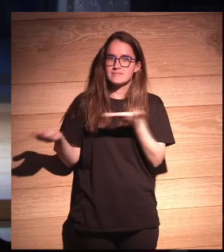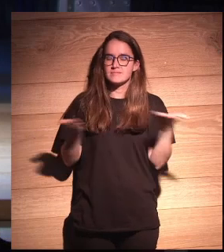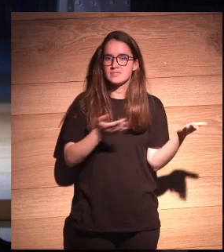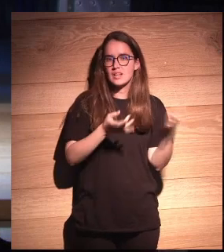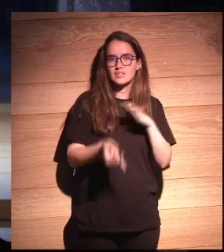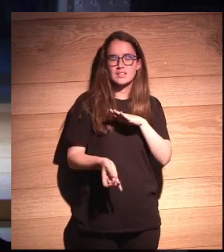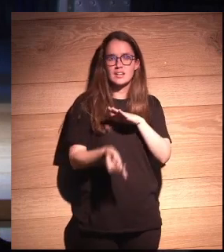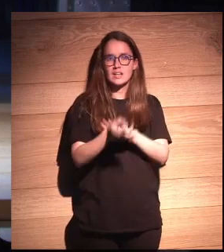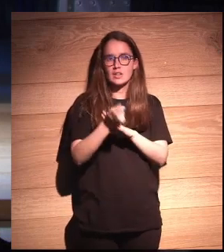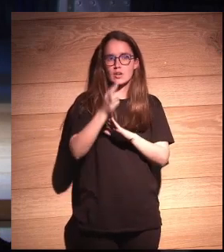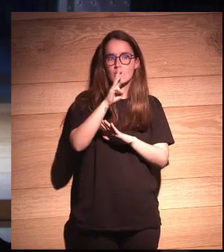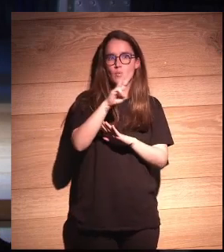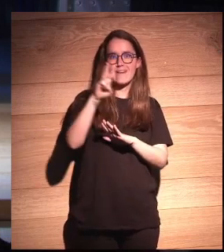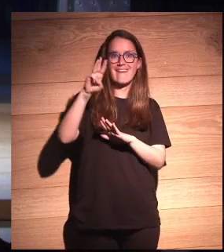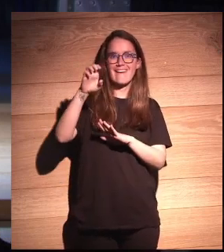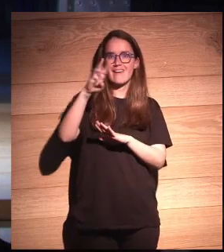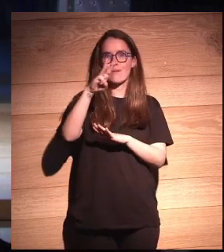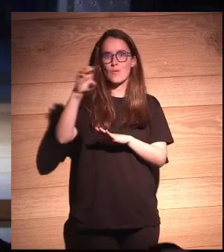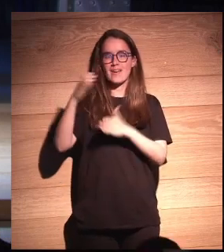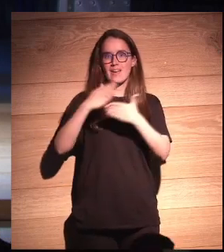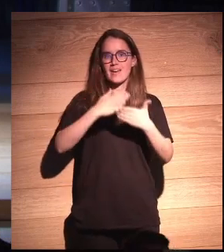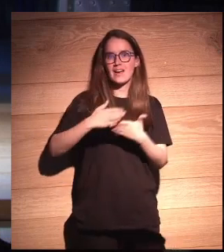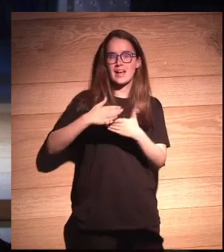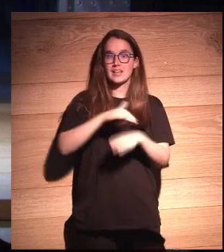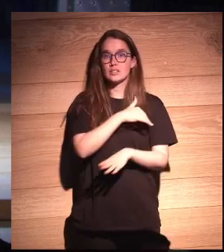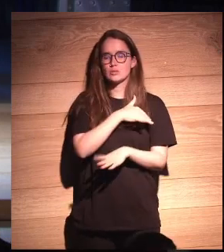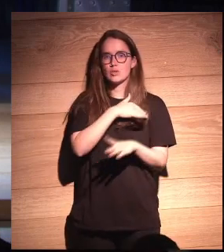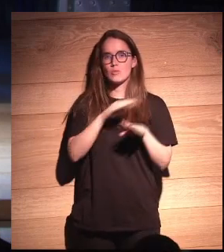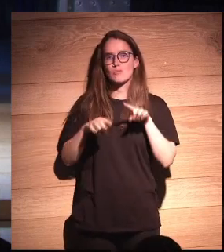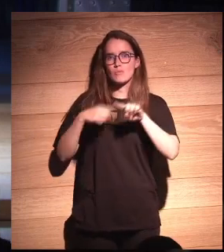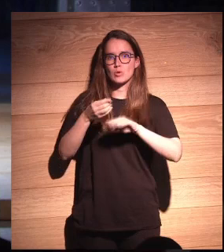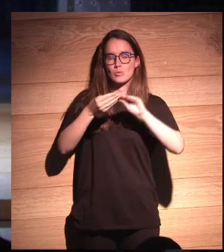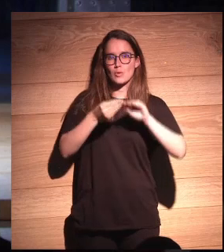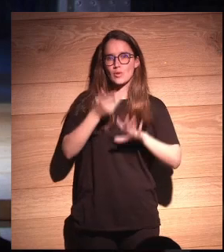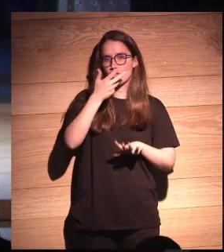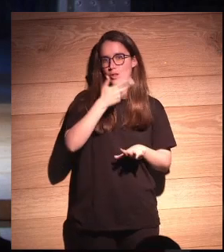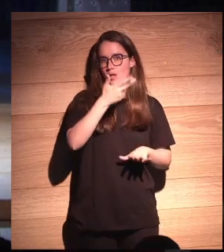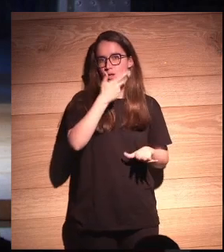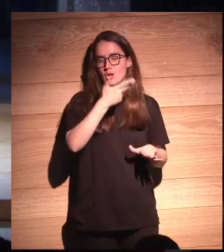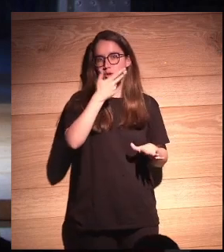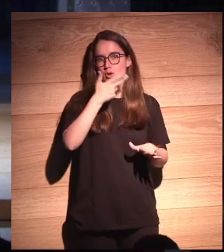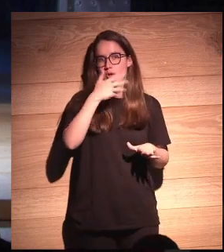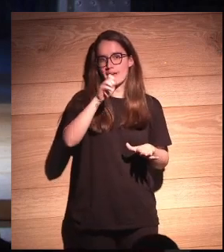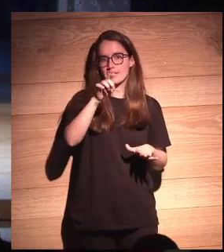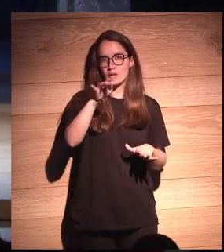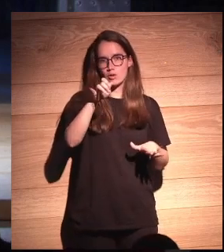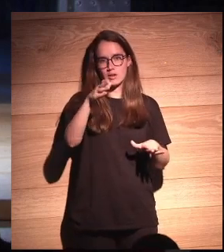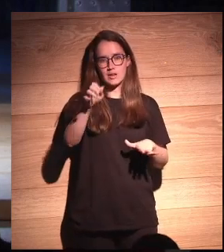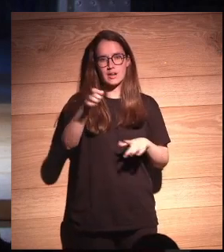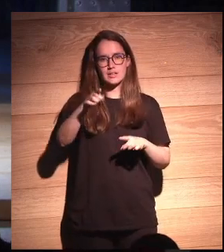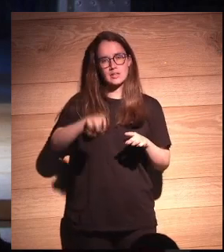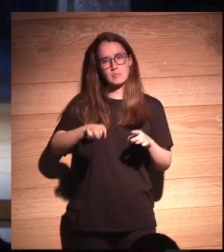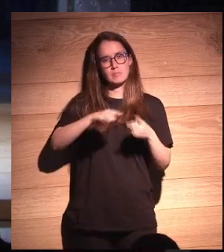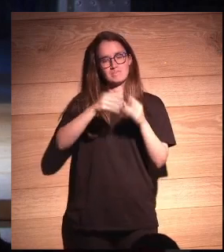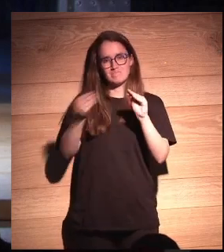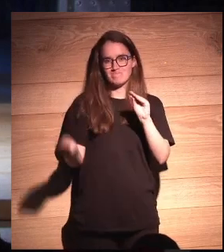a los fundadores de Wewe Studio, y ellos se dedican a la postproducción del color, el etalonaje, hacen también de edit and